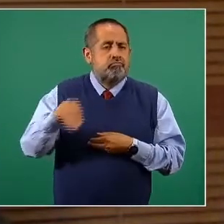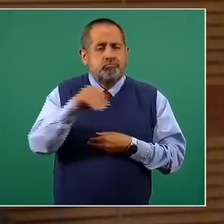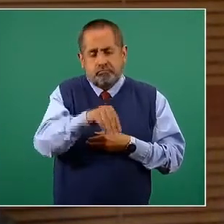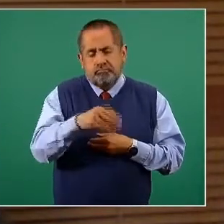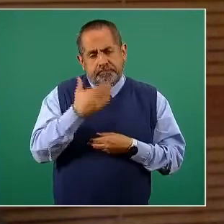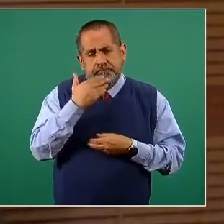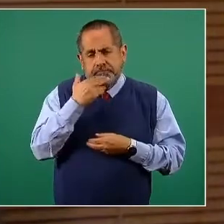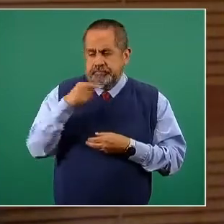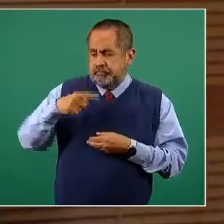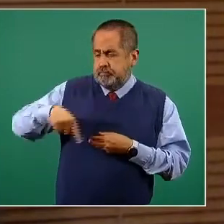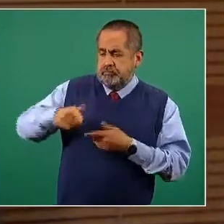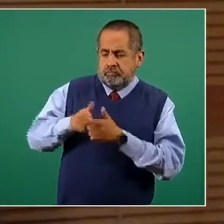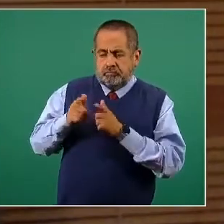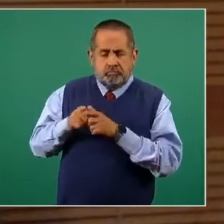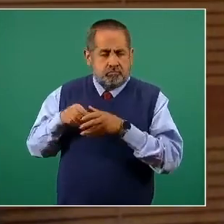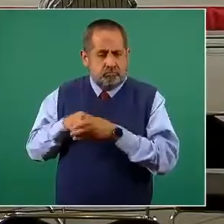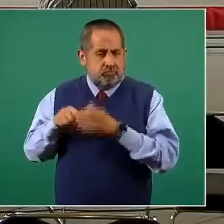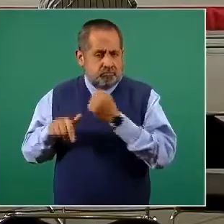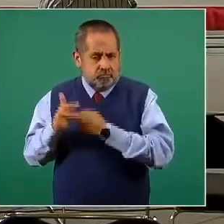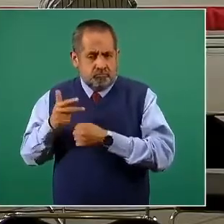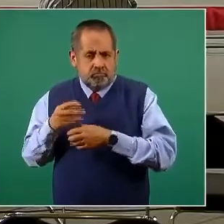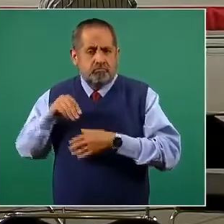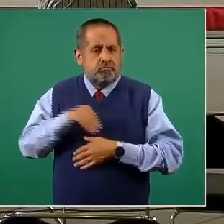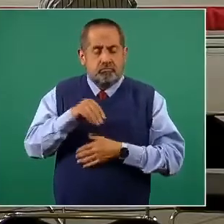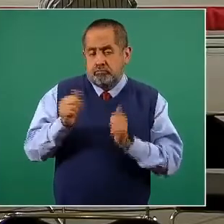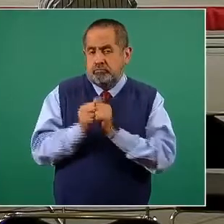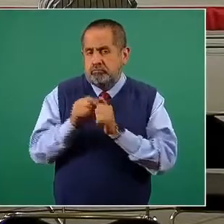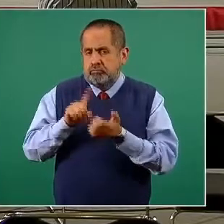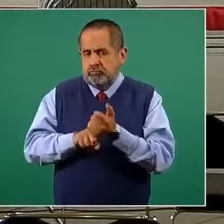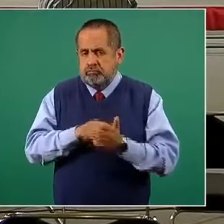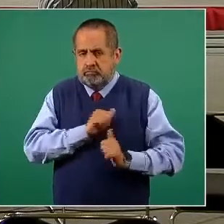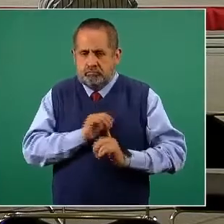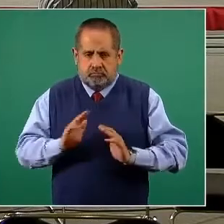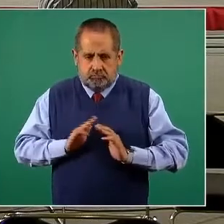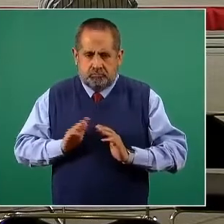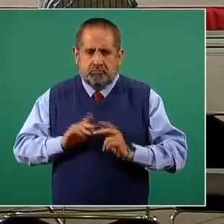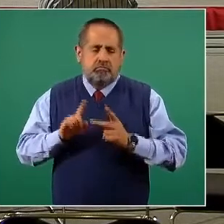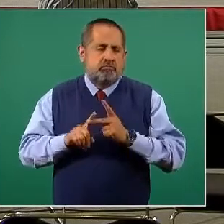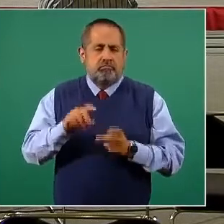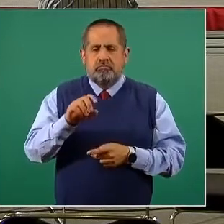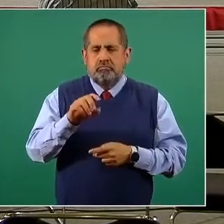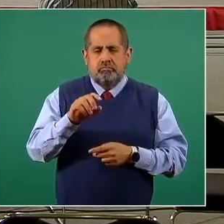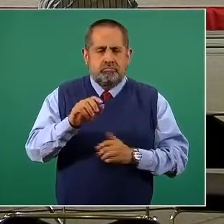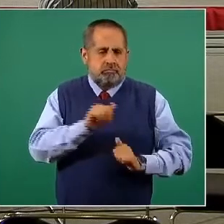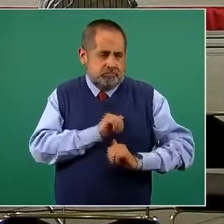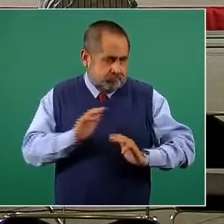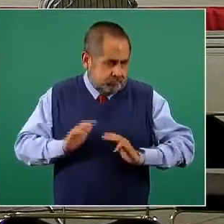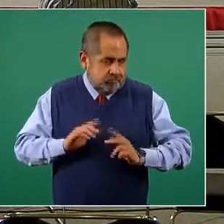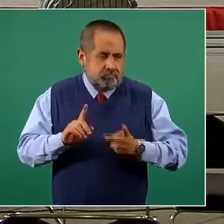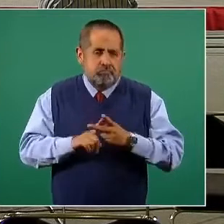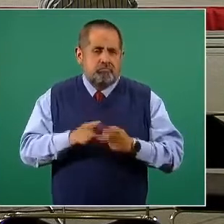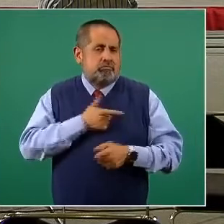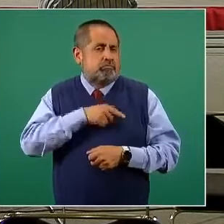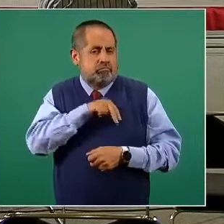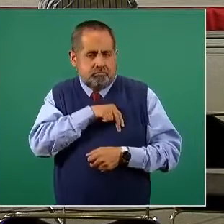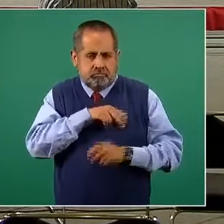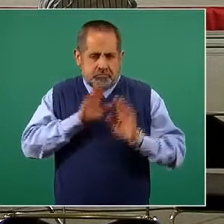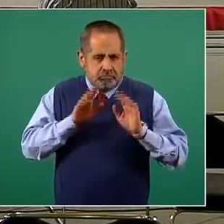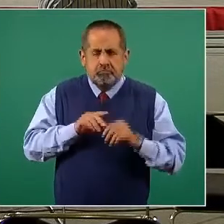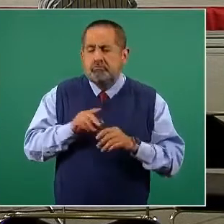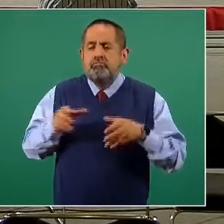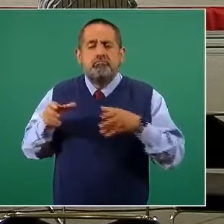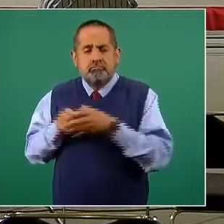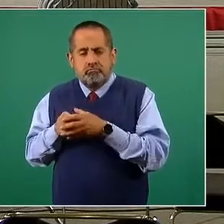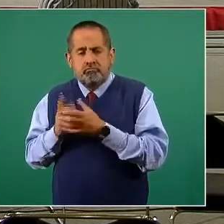brigada se tiene también elementos de las Fuerzas Armadas, ya sea de Sedena, CEMAR o la Guardia Nacional, que